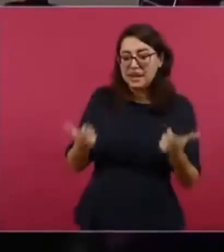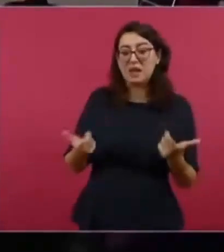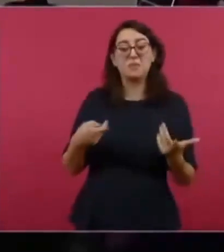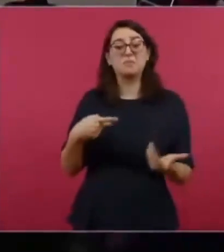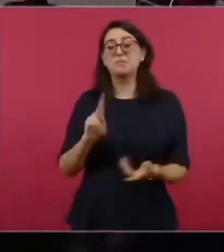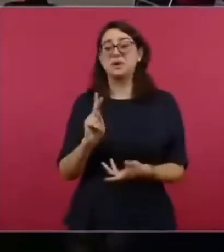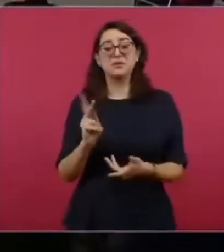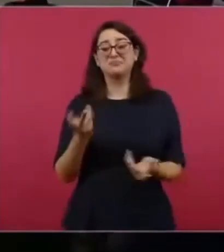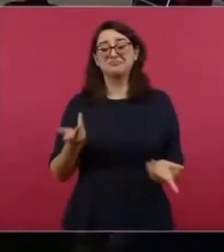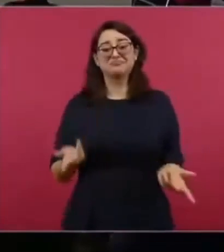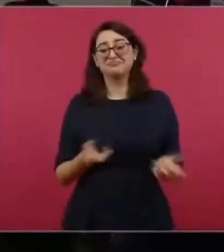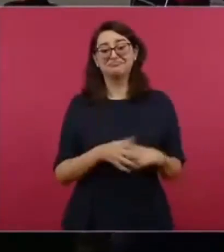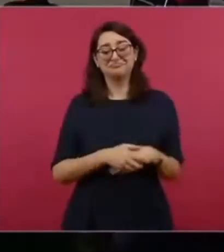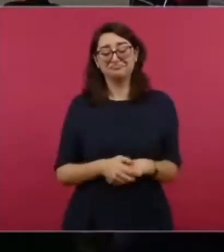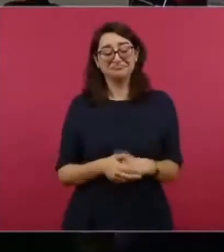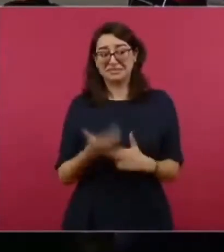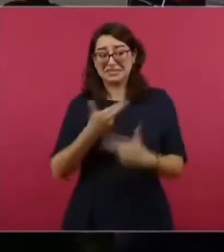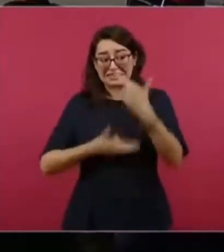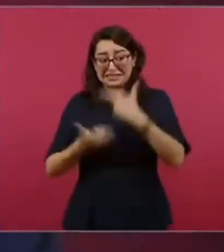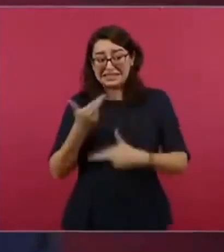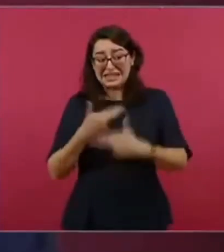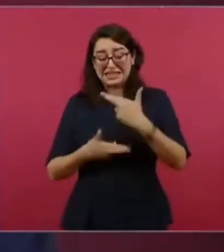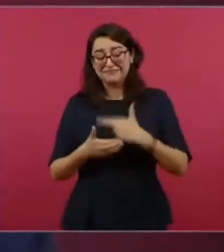Ojalá y todo el mundo